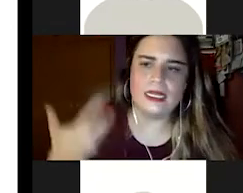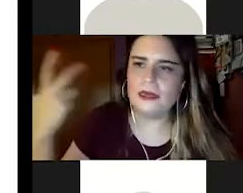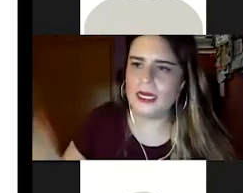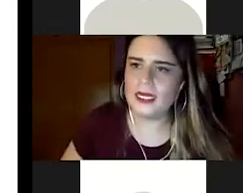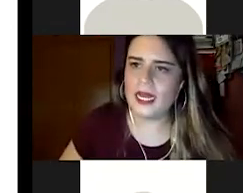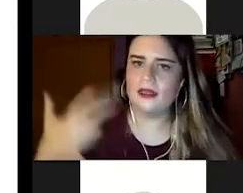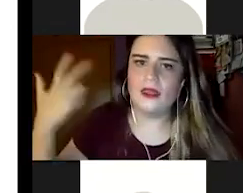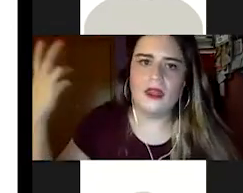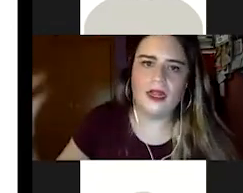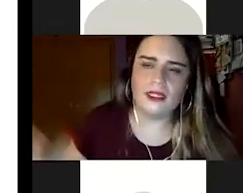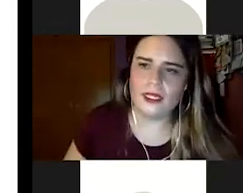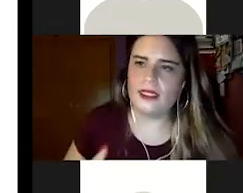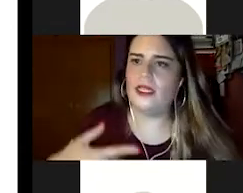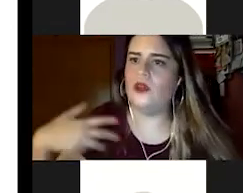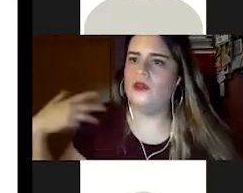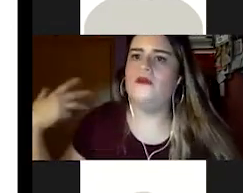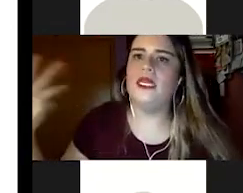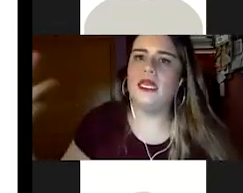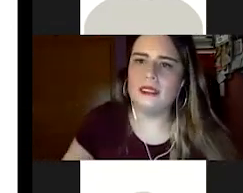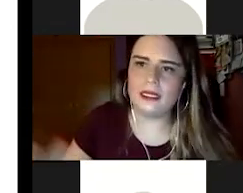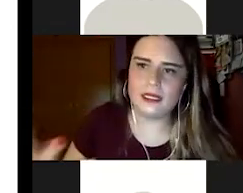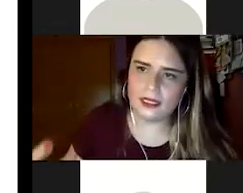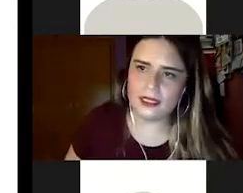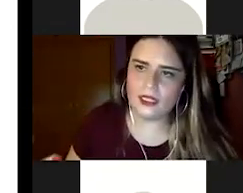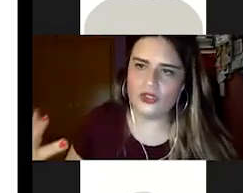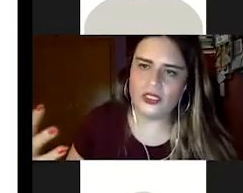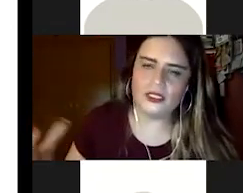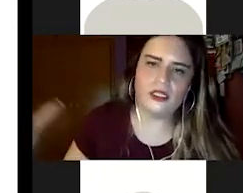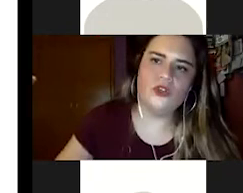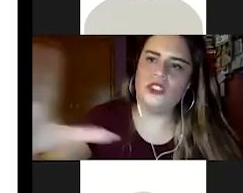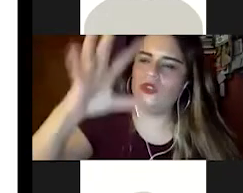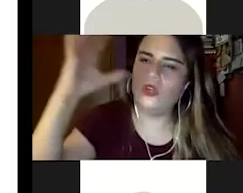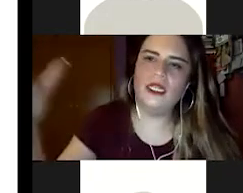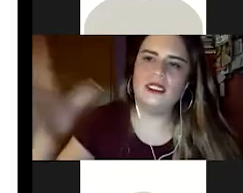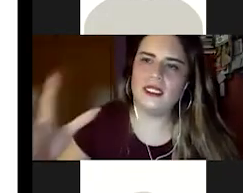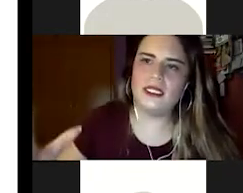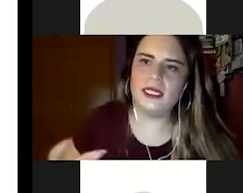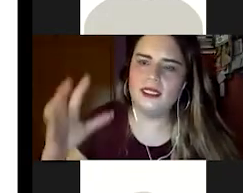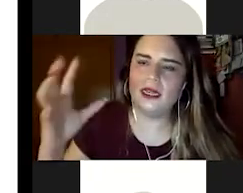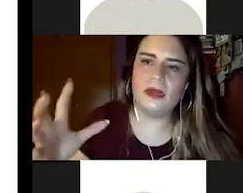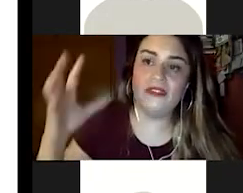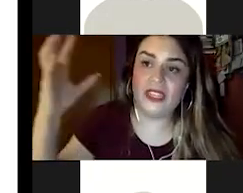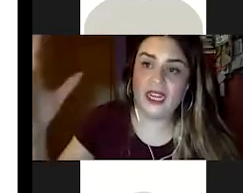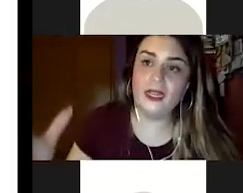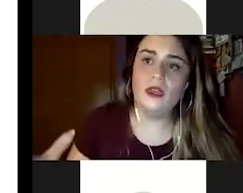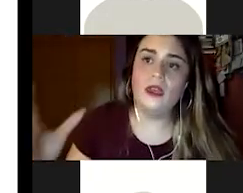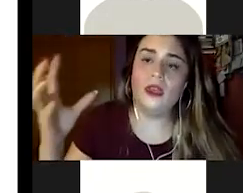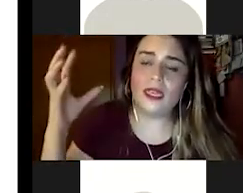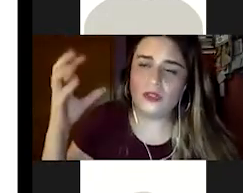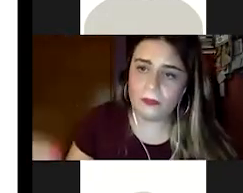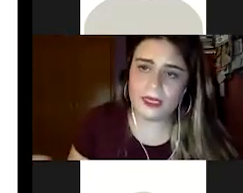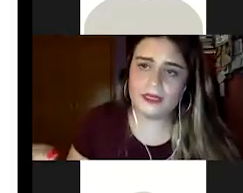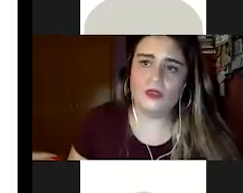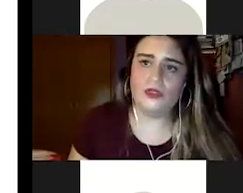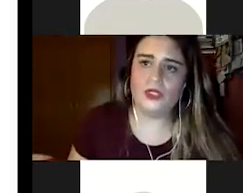la Semarnat, la Secretaría de Economía, la Secretaría de Relaciones Exteriores, todas las secretarías a nivel federal que